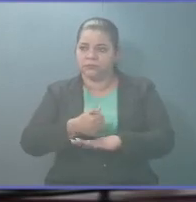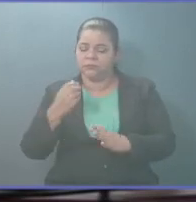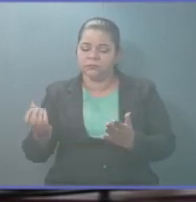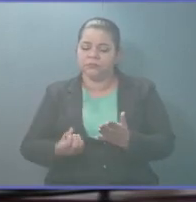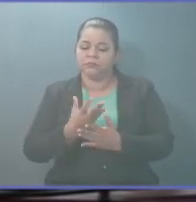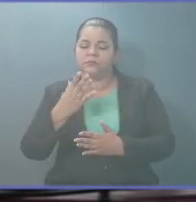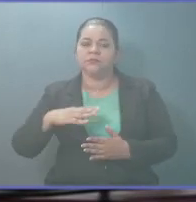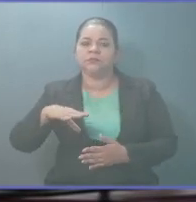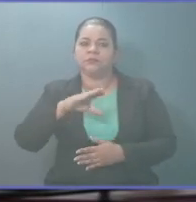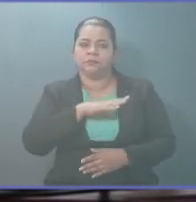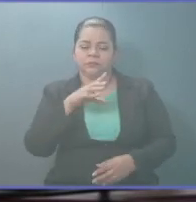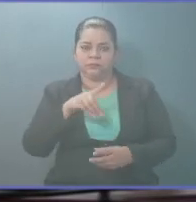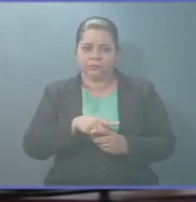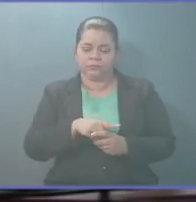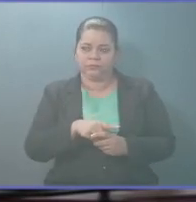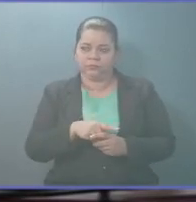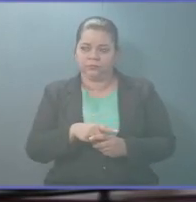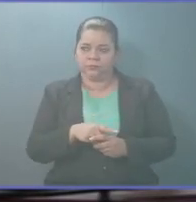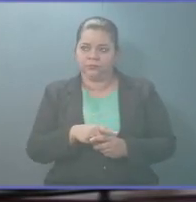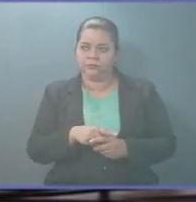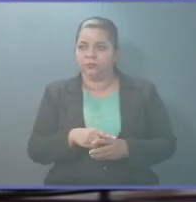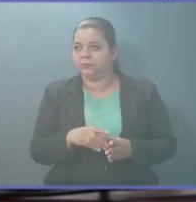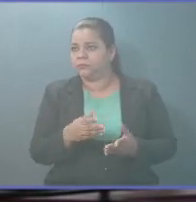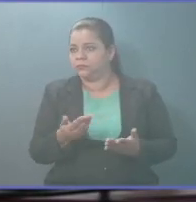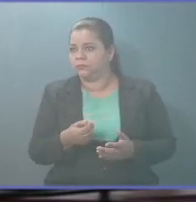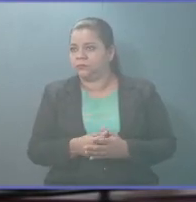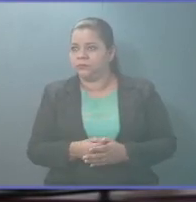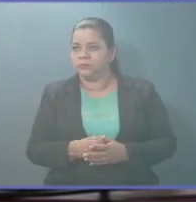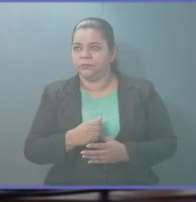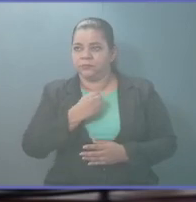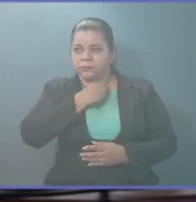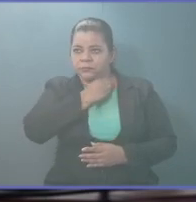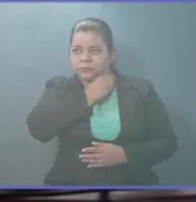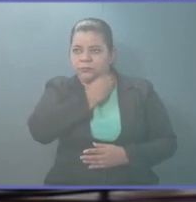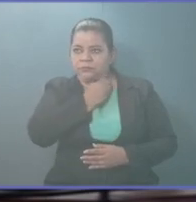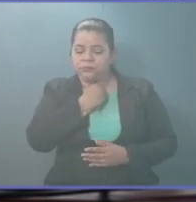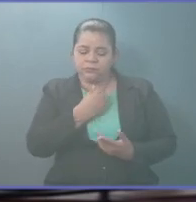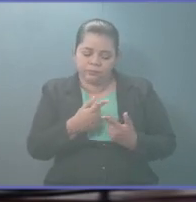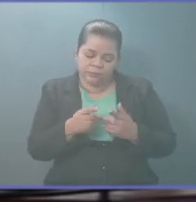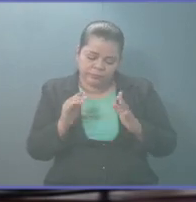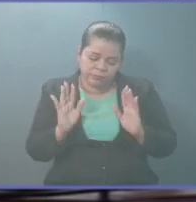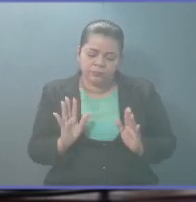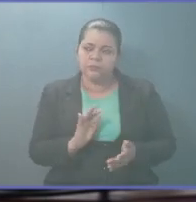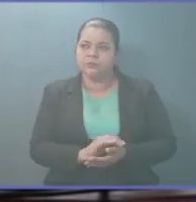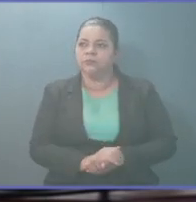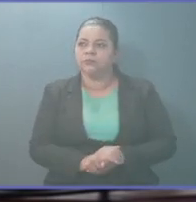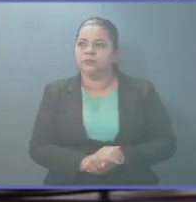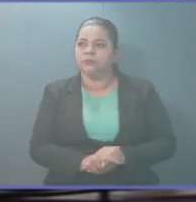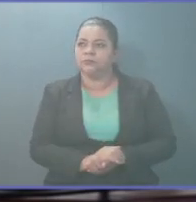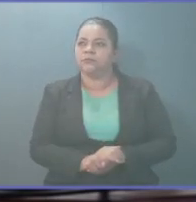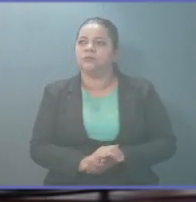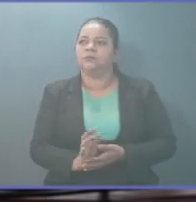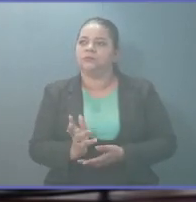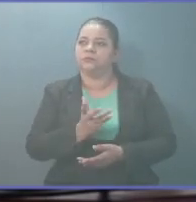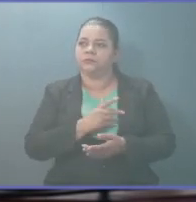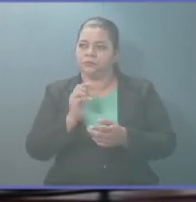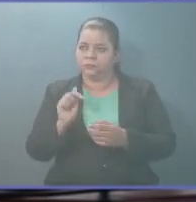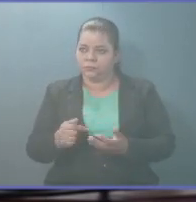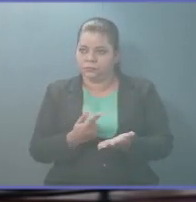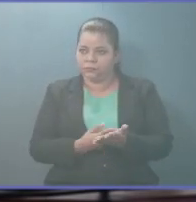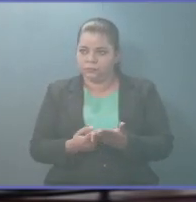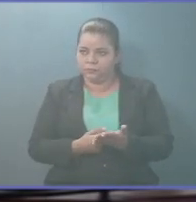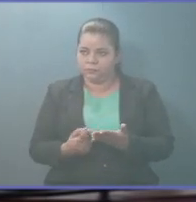en este caso yo entiendo que la redacción original lo se refiere exclusivamente cuando es favorable al demandante. Entonces